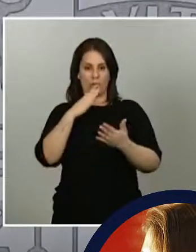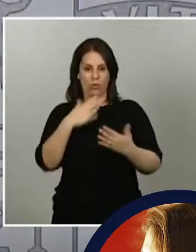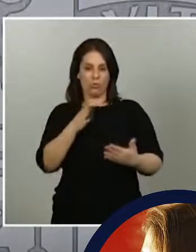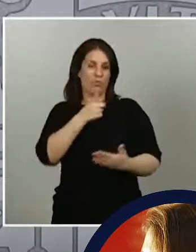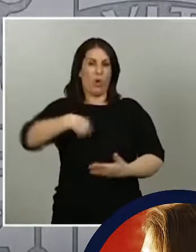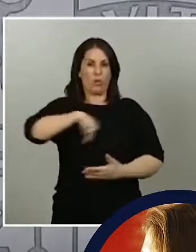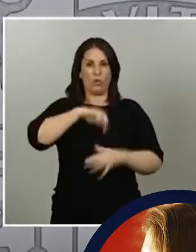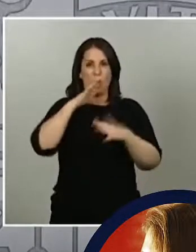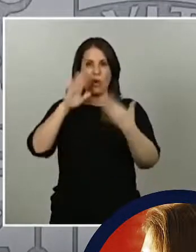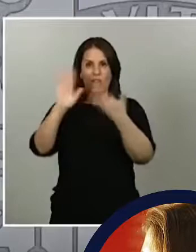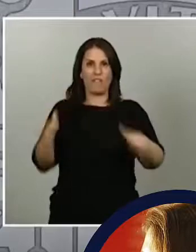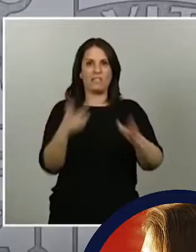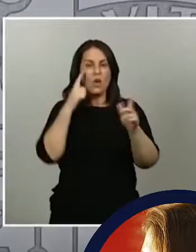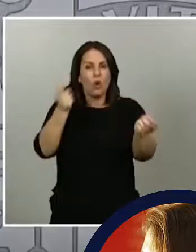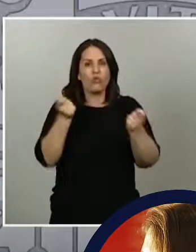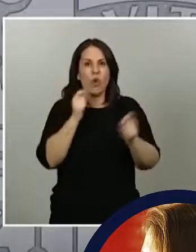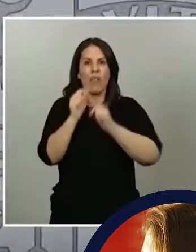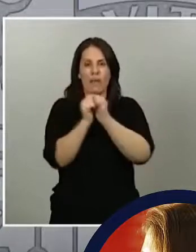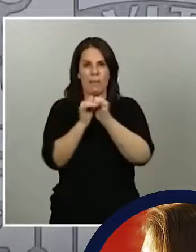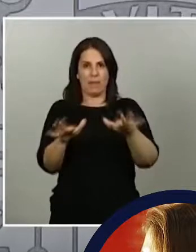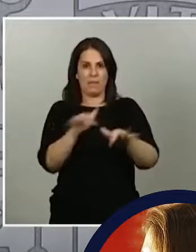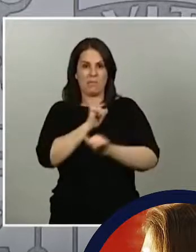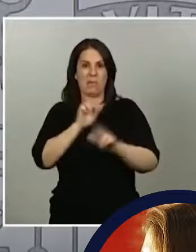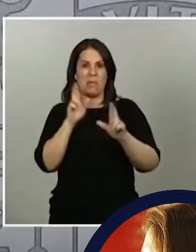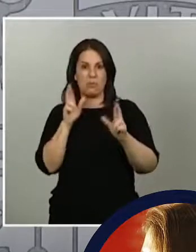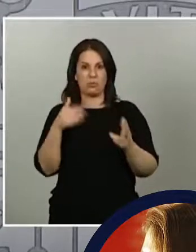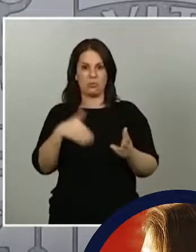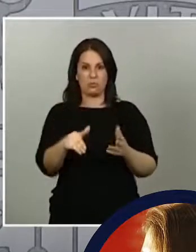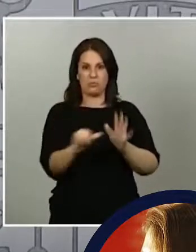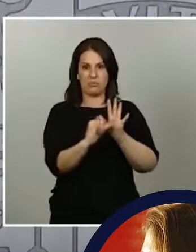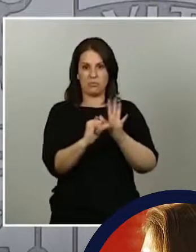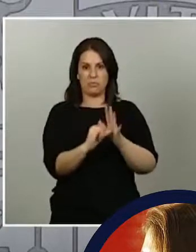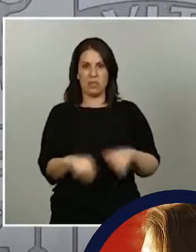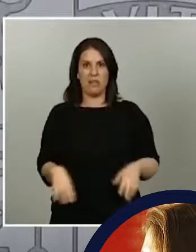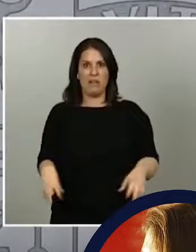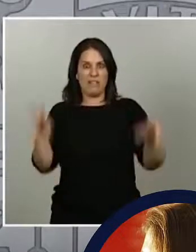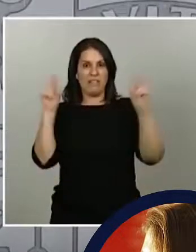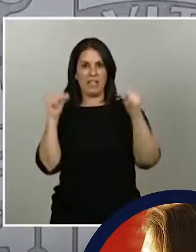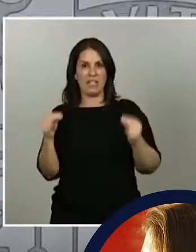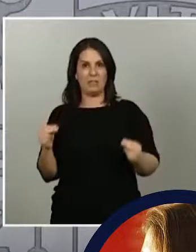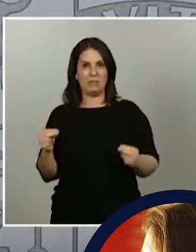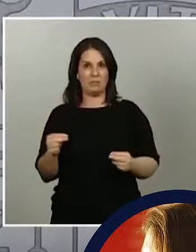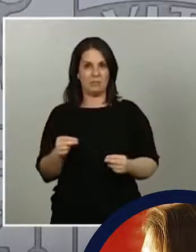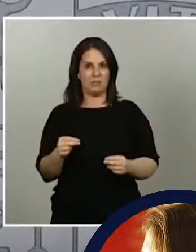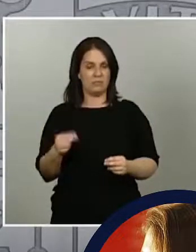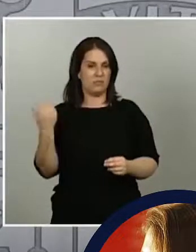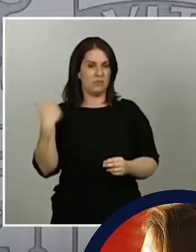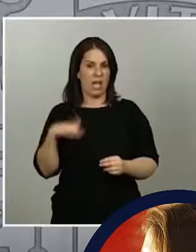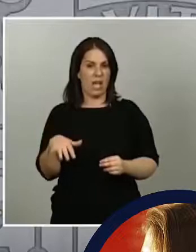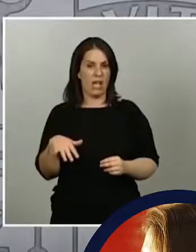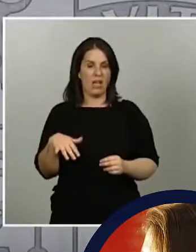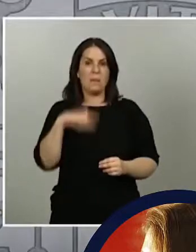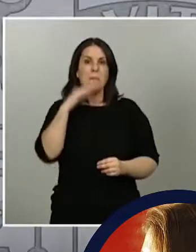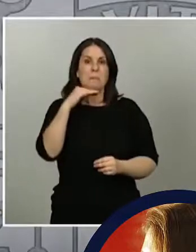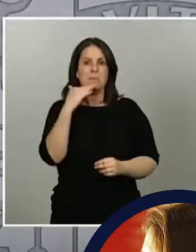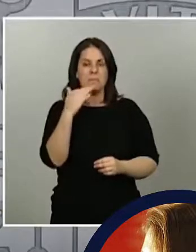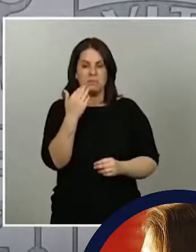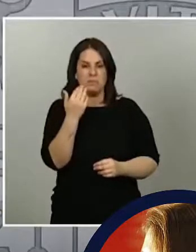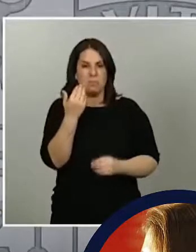teléfono, por favor? Porque estás un poco alejada y se escucha distante. A ver, a ver, a ver.